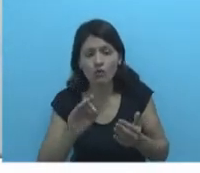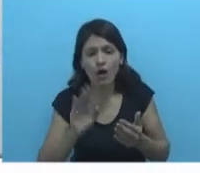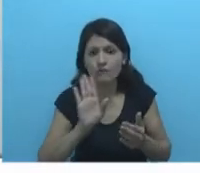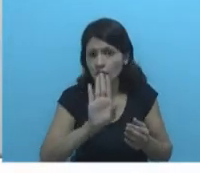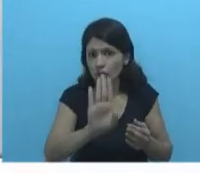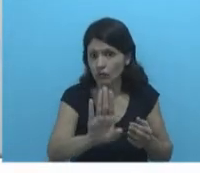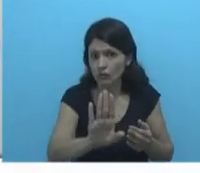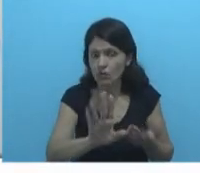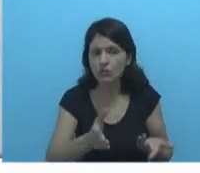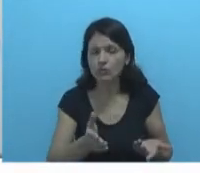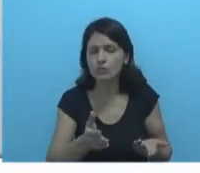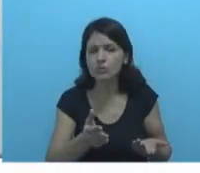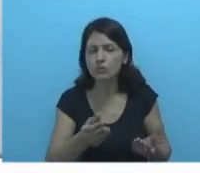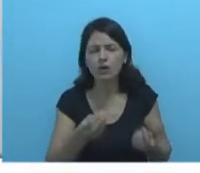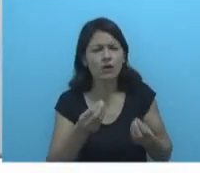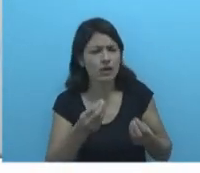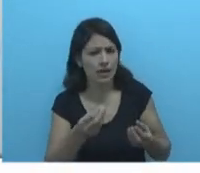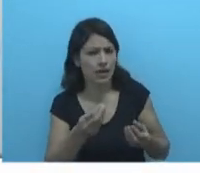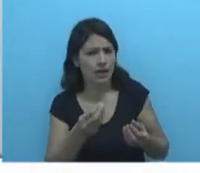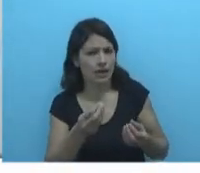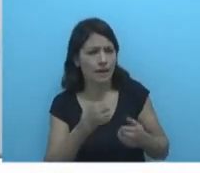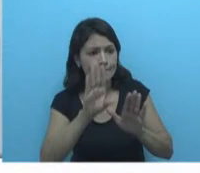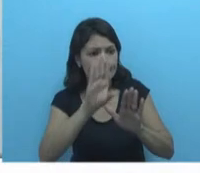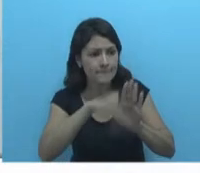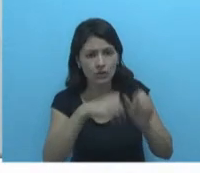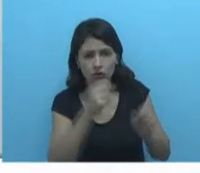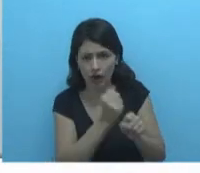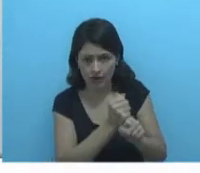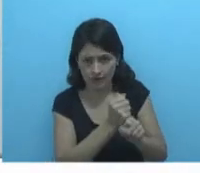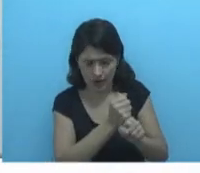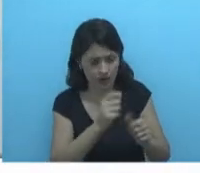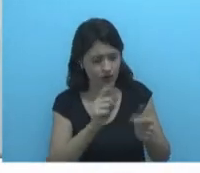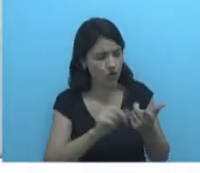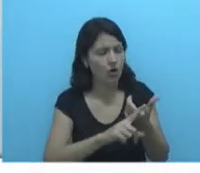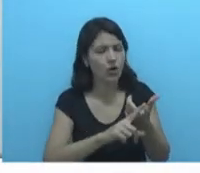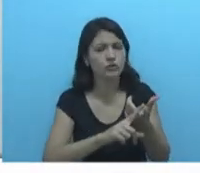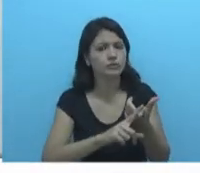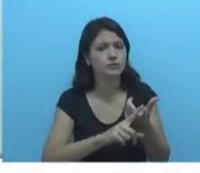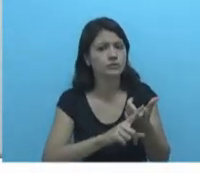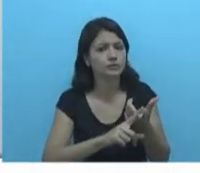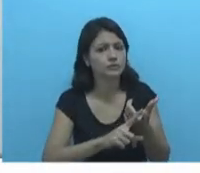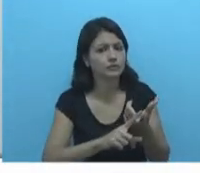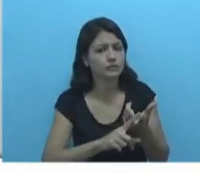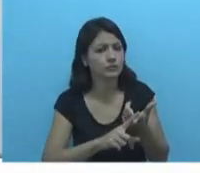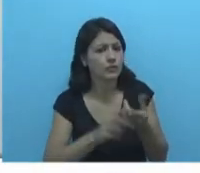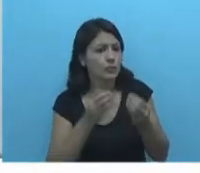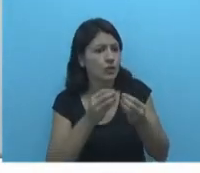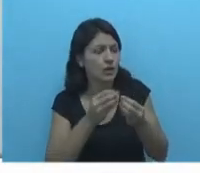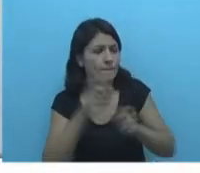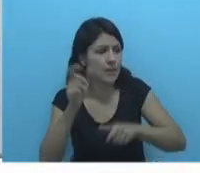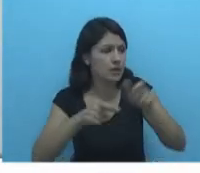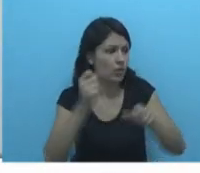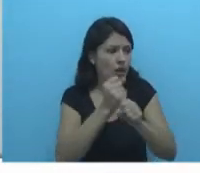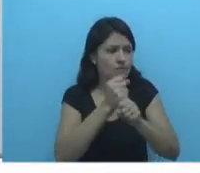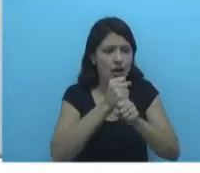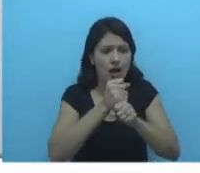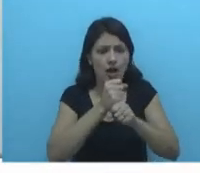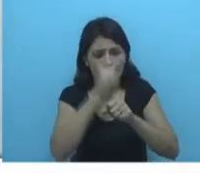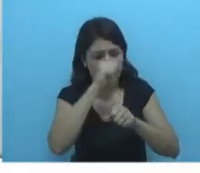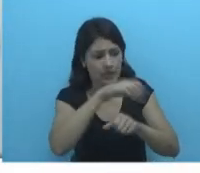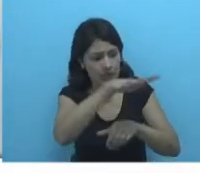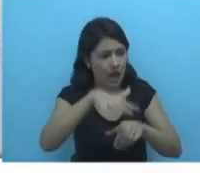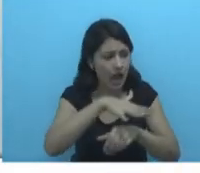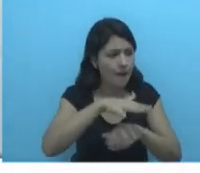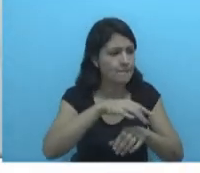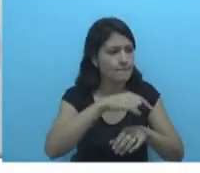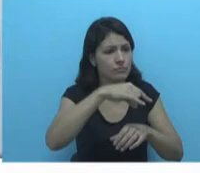tener una baja en la producción por el desaliento de los productores, quienes no van a ver ningún incentivo en